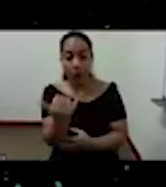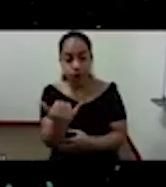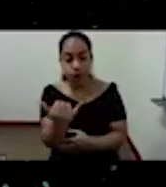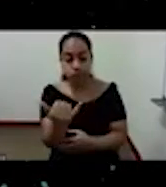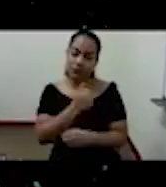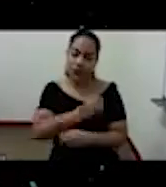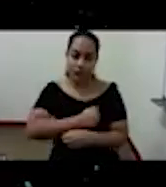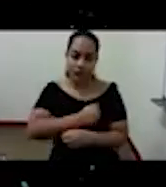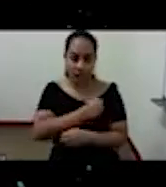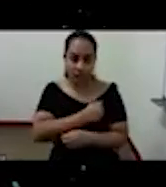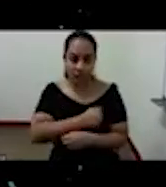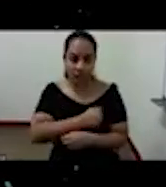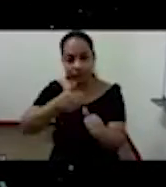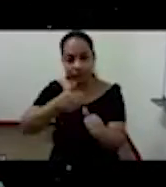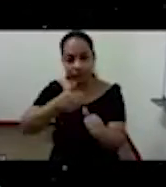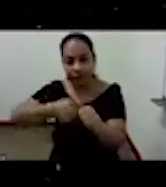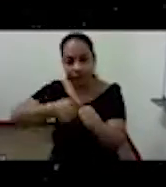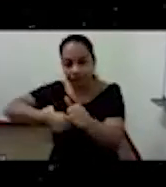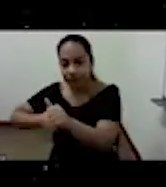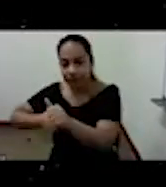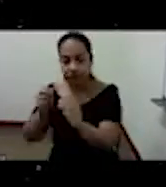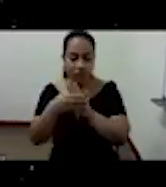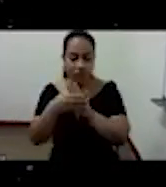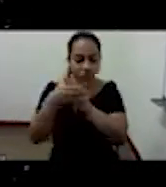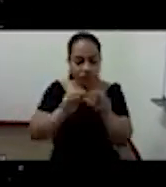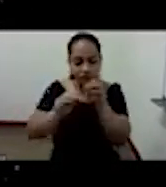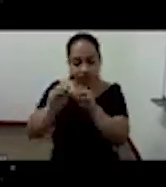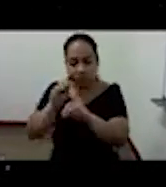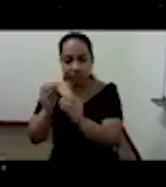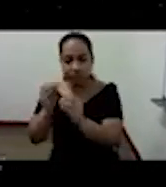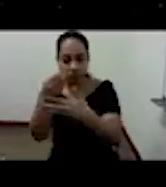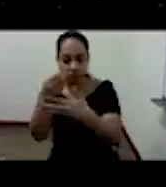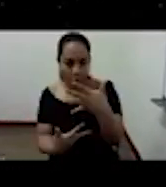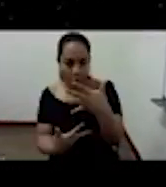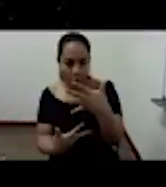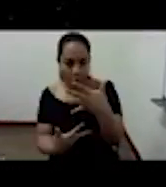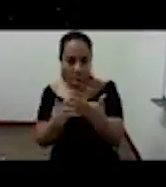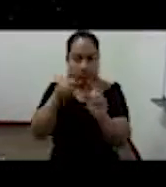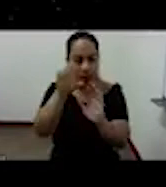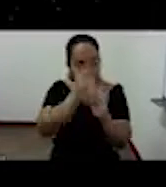favor allí pueden dejar sus datos para validar su